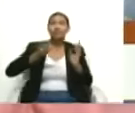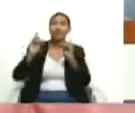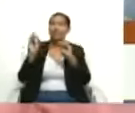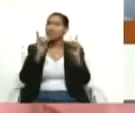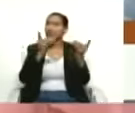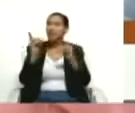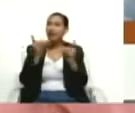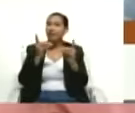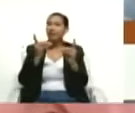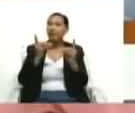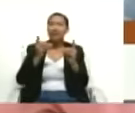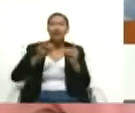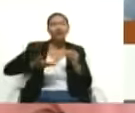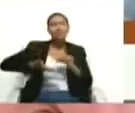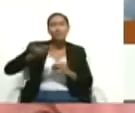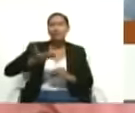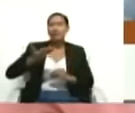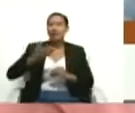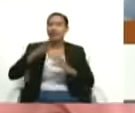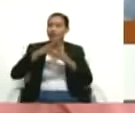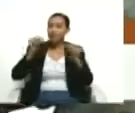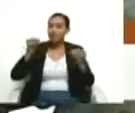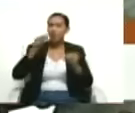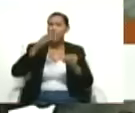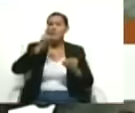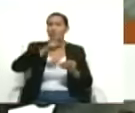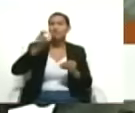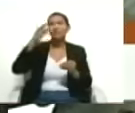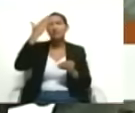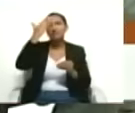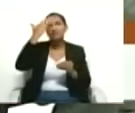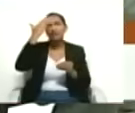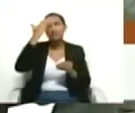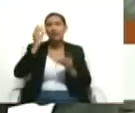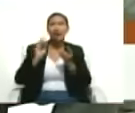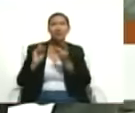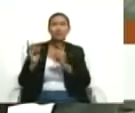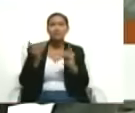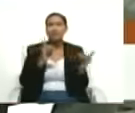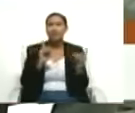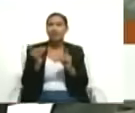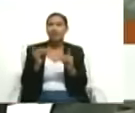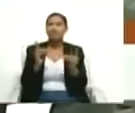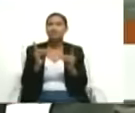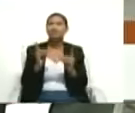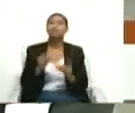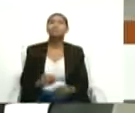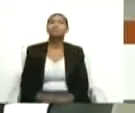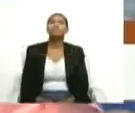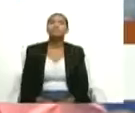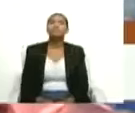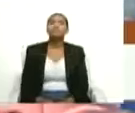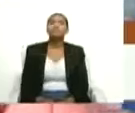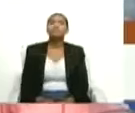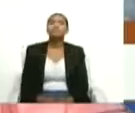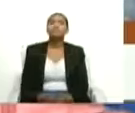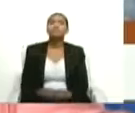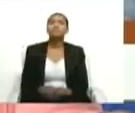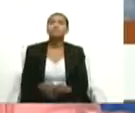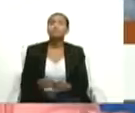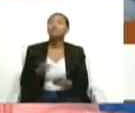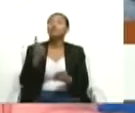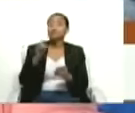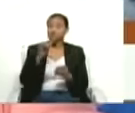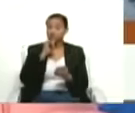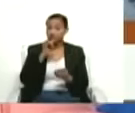llevarlo a todos los rincones. Discutir las 7 transformaciones, la primera de ellas la transformación